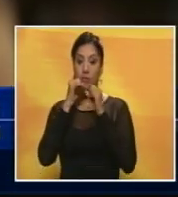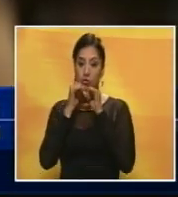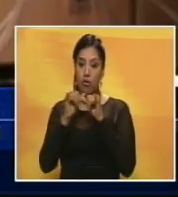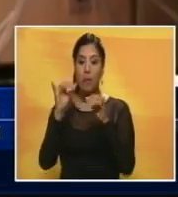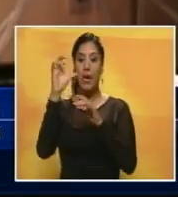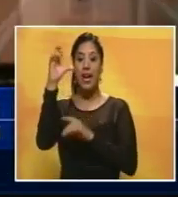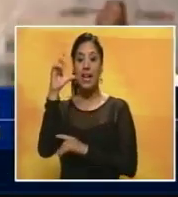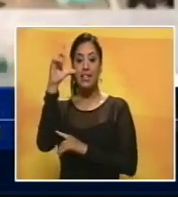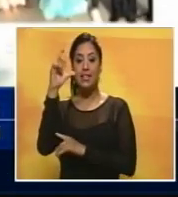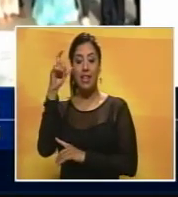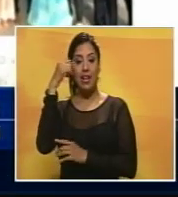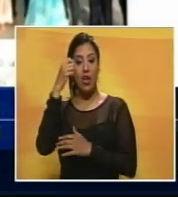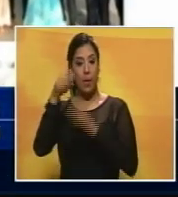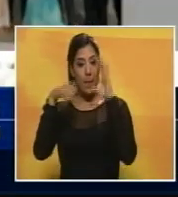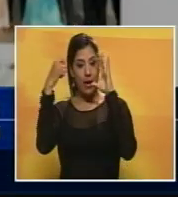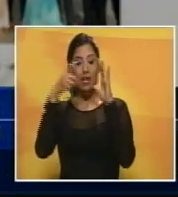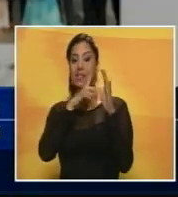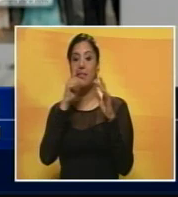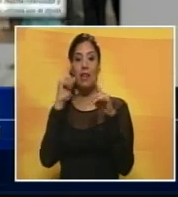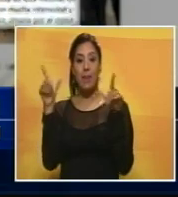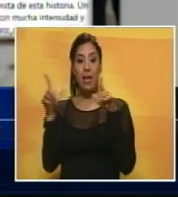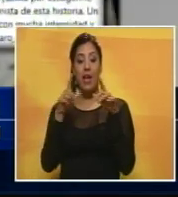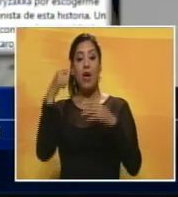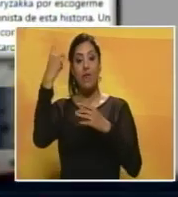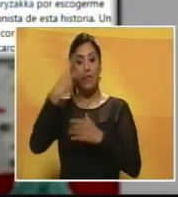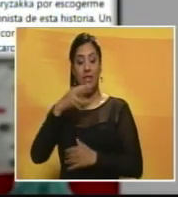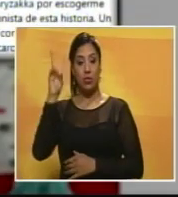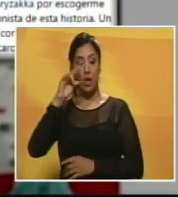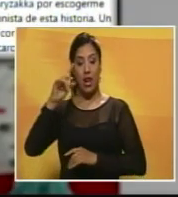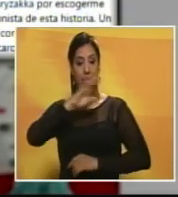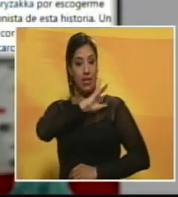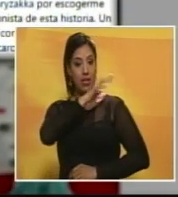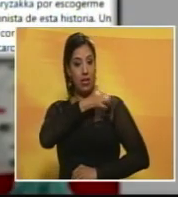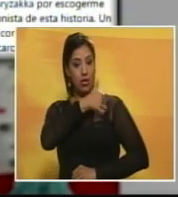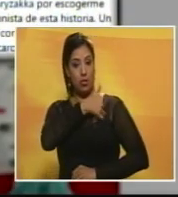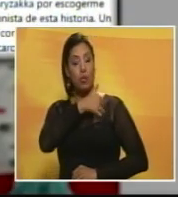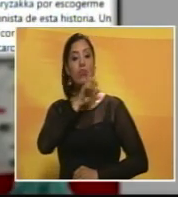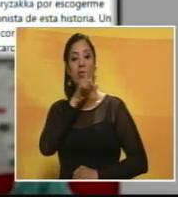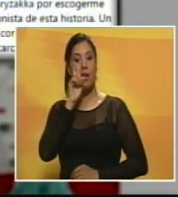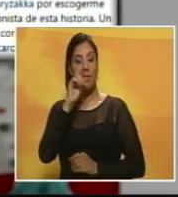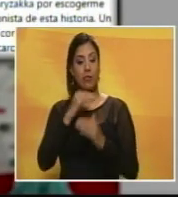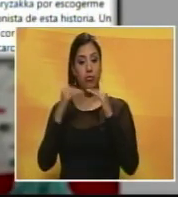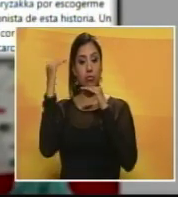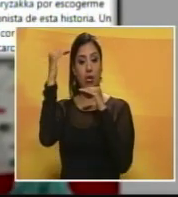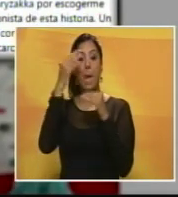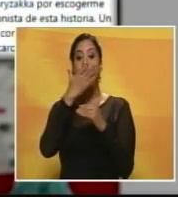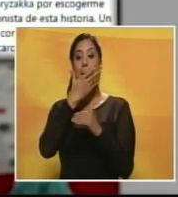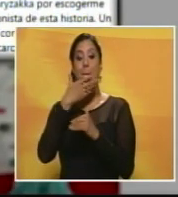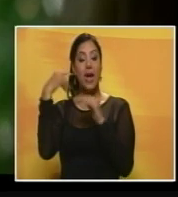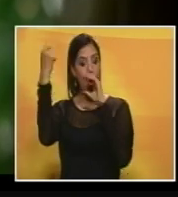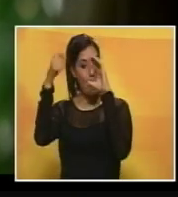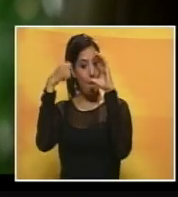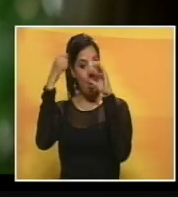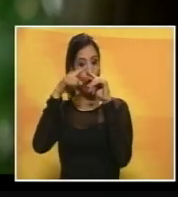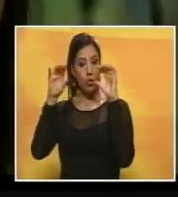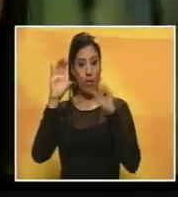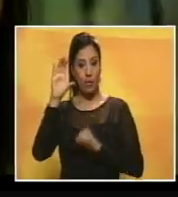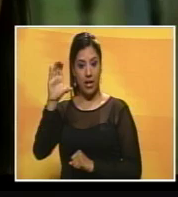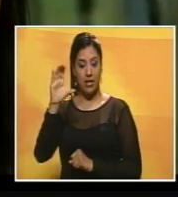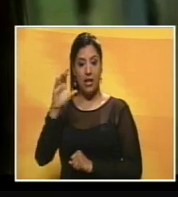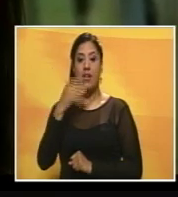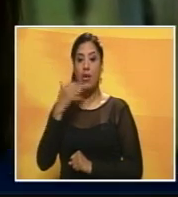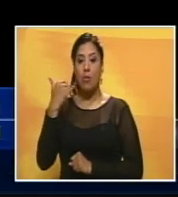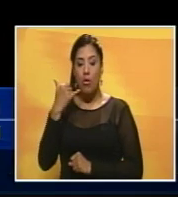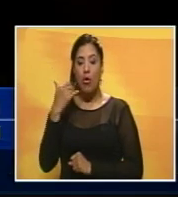su cuenta en Instagram que el largometraje dirigido por el cineasta venezolano Alain Maikey se alzó con el galardón a Mejor Película Extranjera en